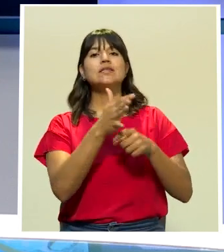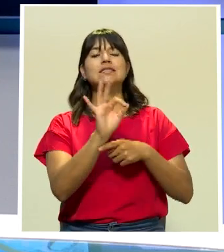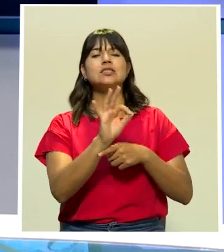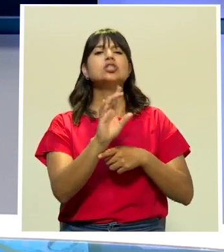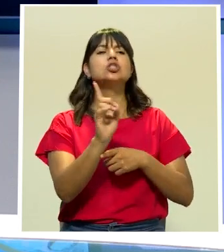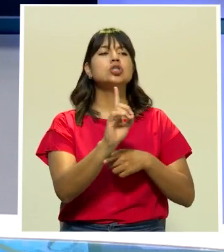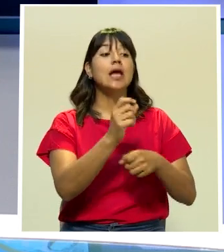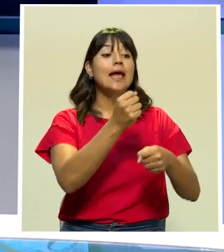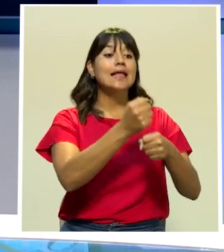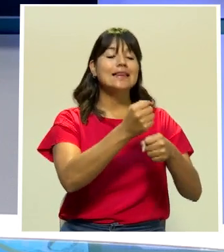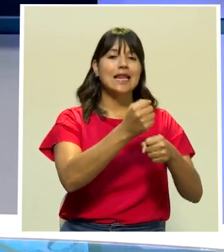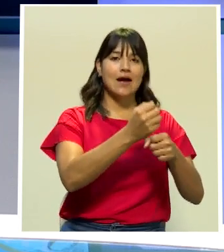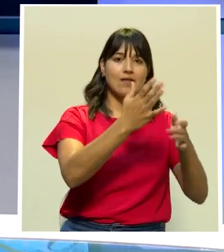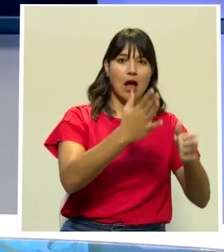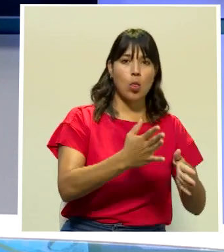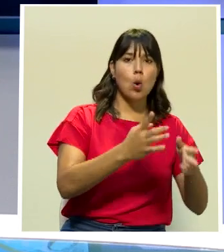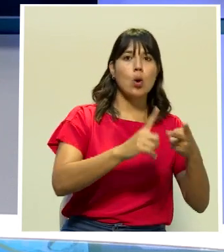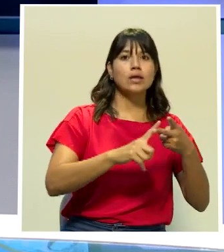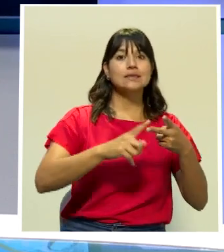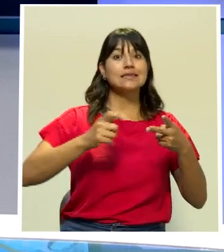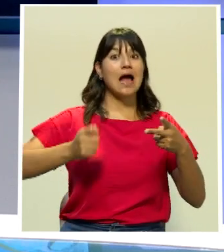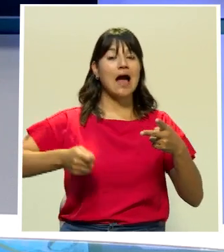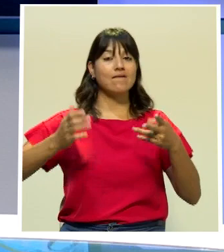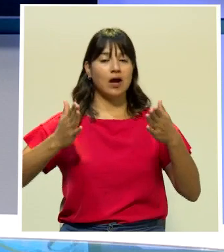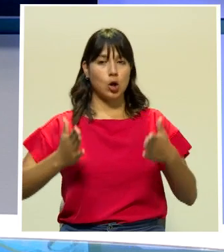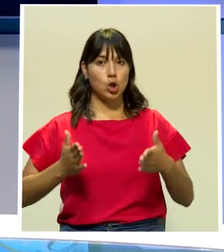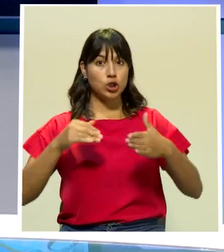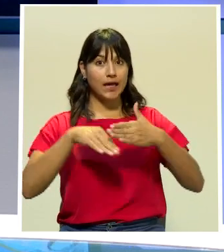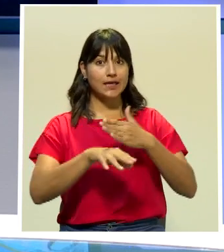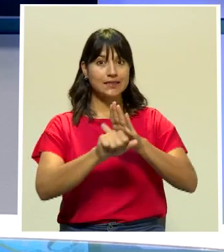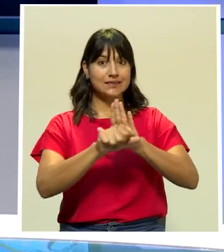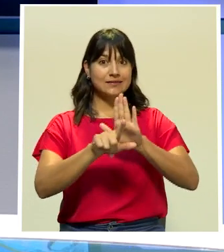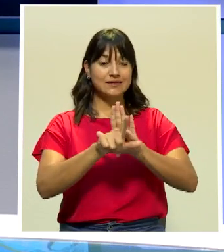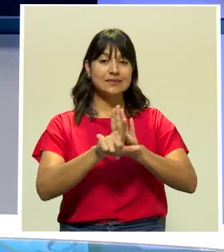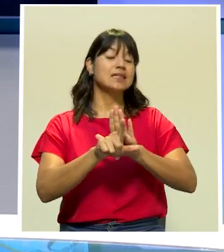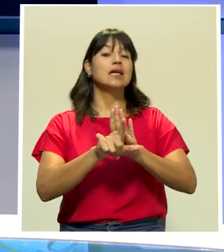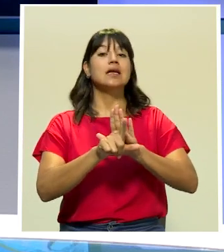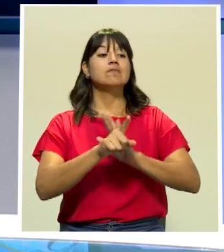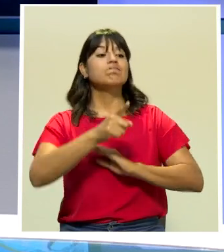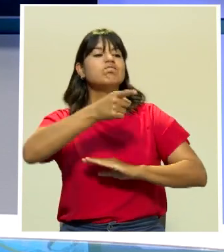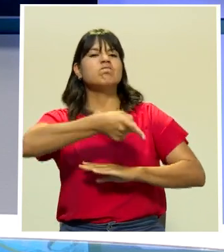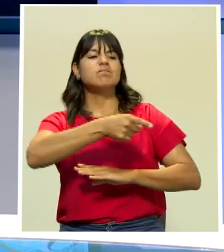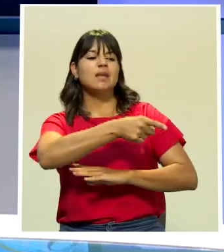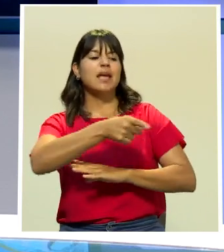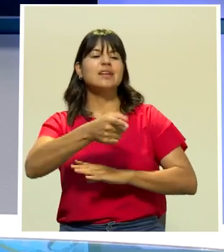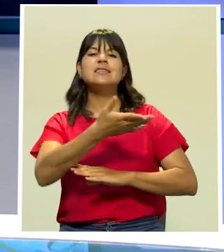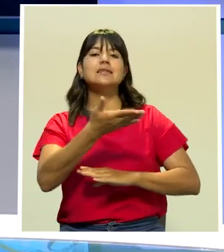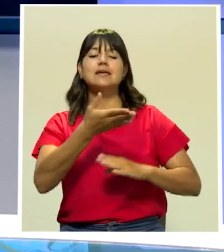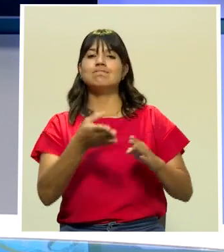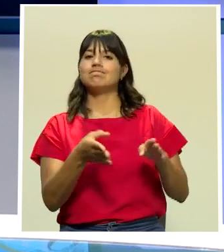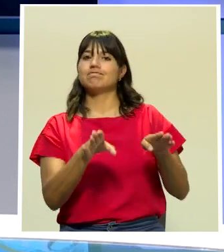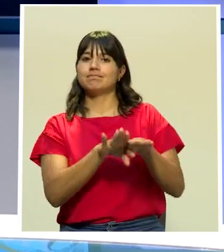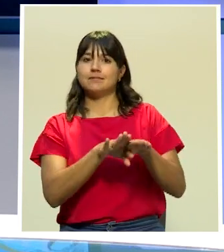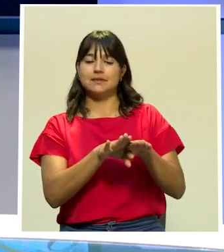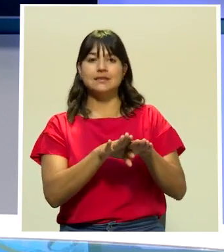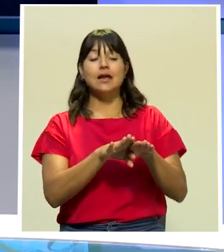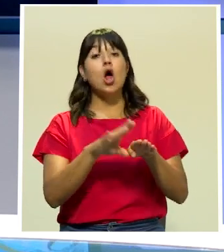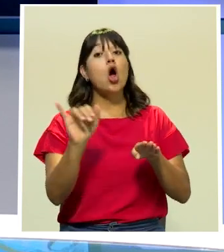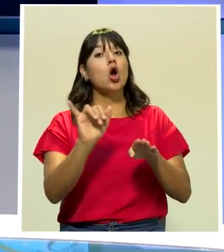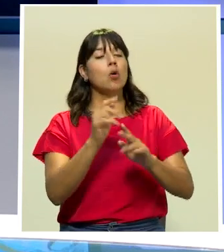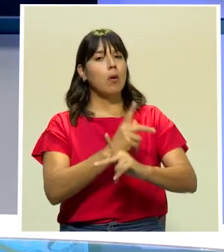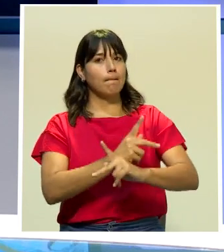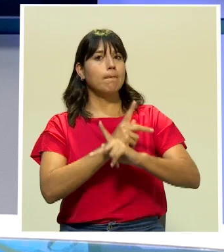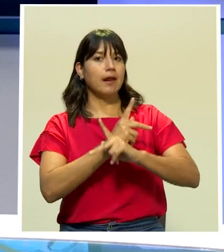y asesores en la Asamblea Legislativa obligó a la Administración del Congreso a cerrar de forma